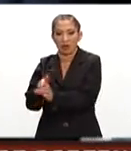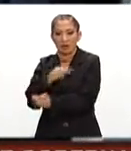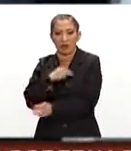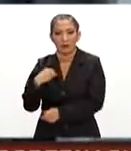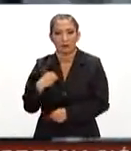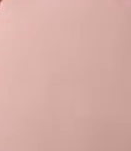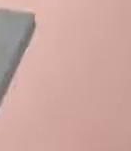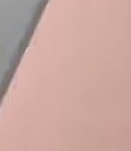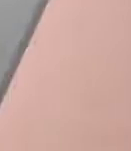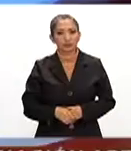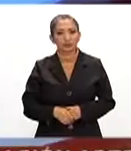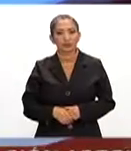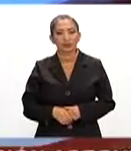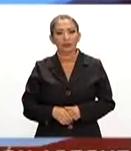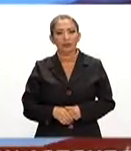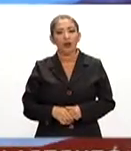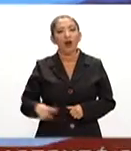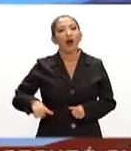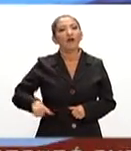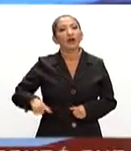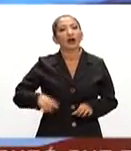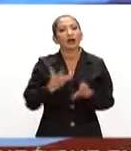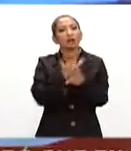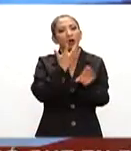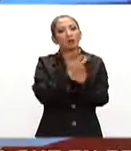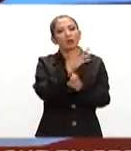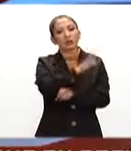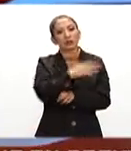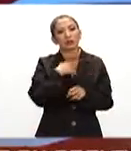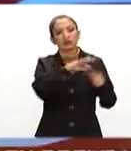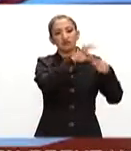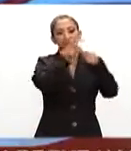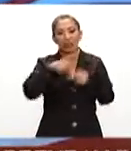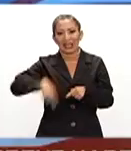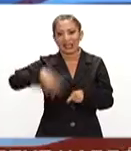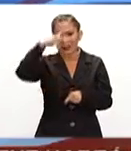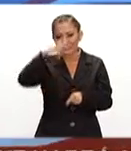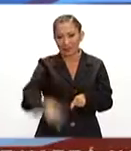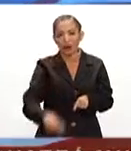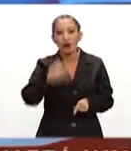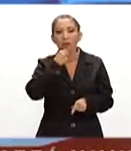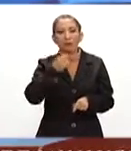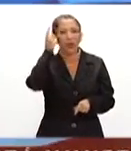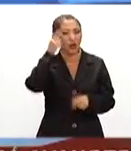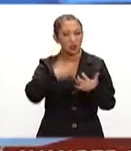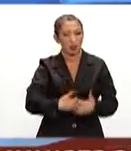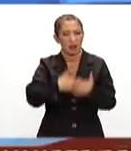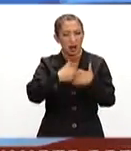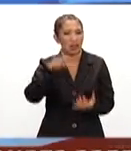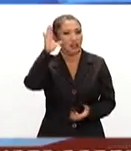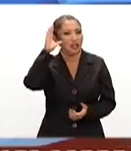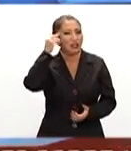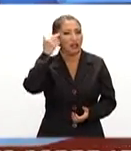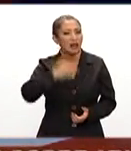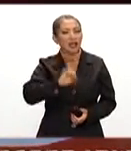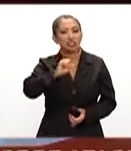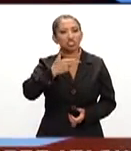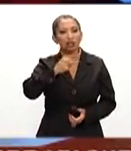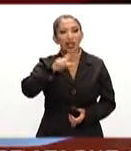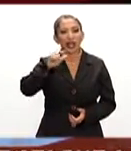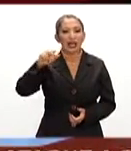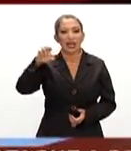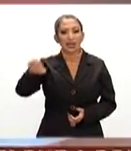organizada. El gobierno de Estados Unidos extraditó a nuestro país al empresario mexicano de origen chino, Shenley